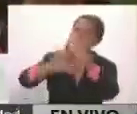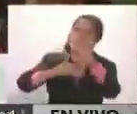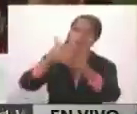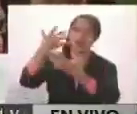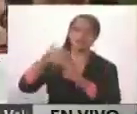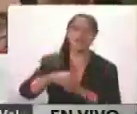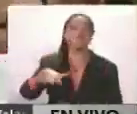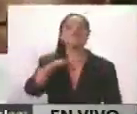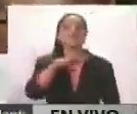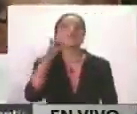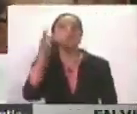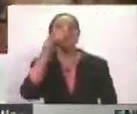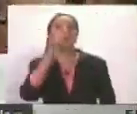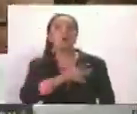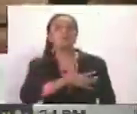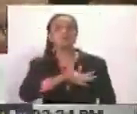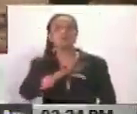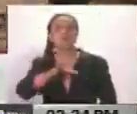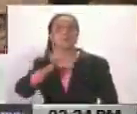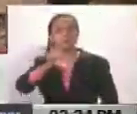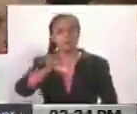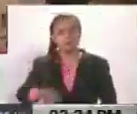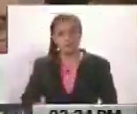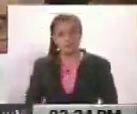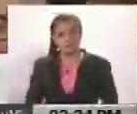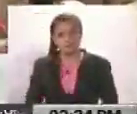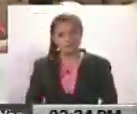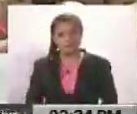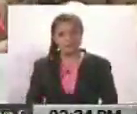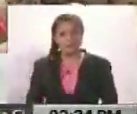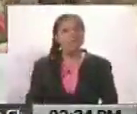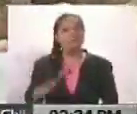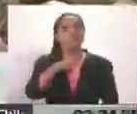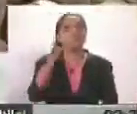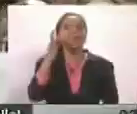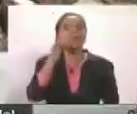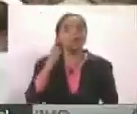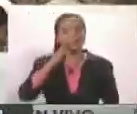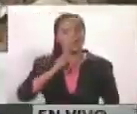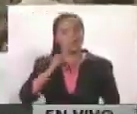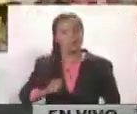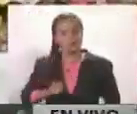¿Dónde están las mujeres patriotas? Las mujeres bolivarianas.